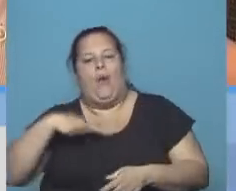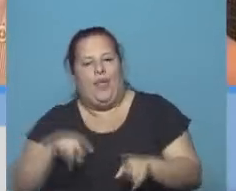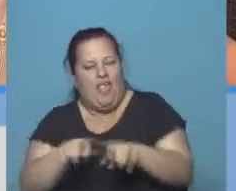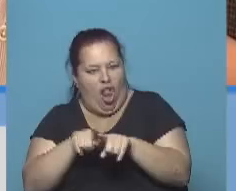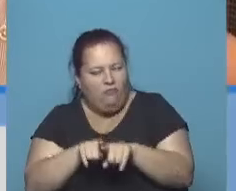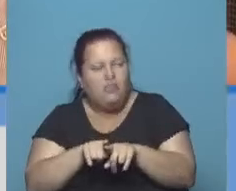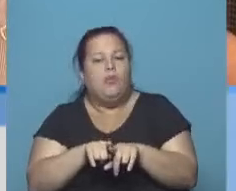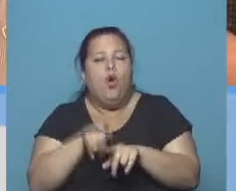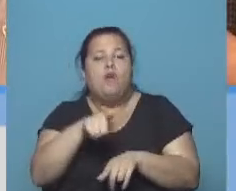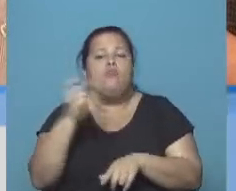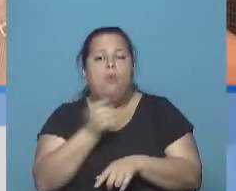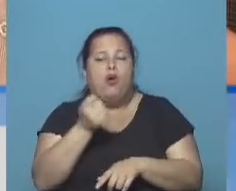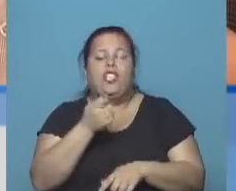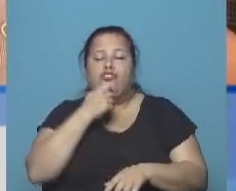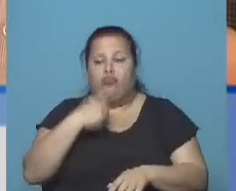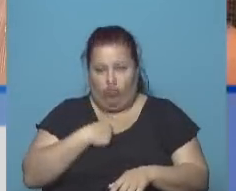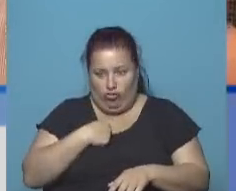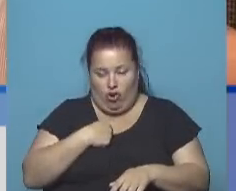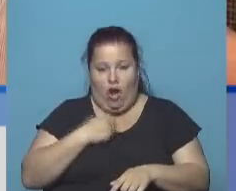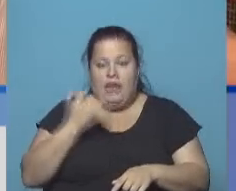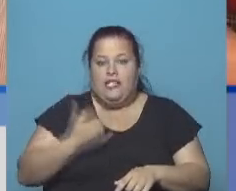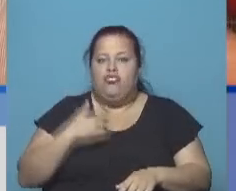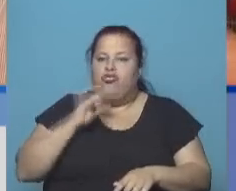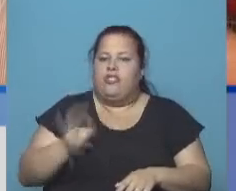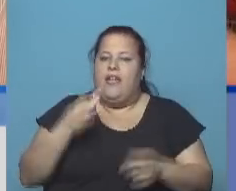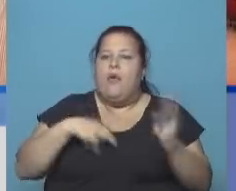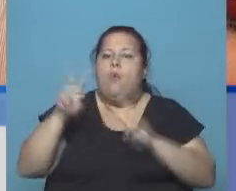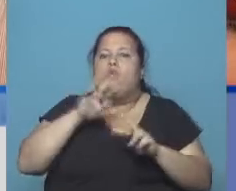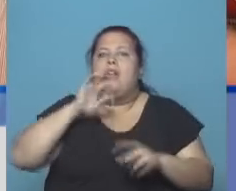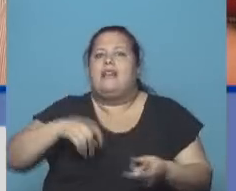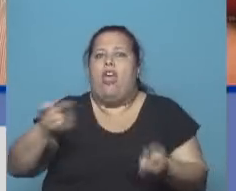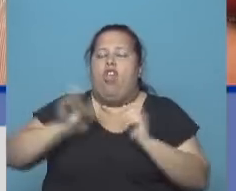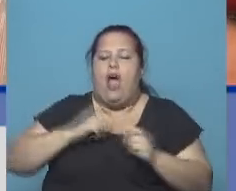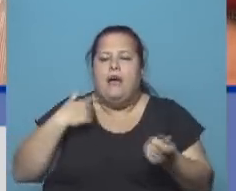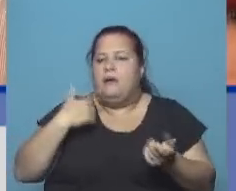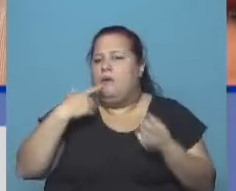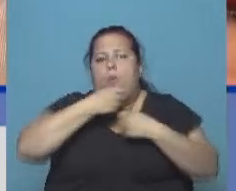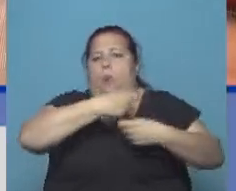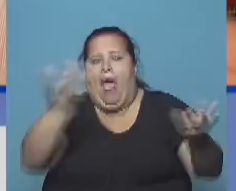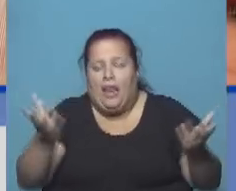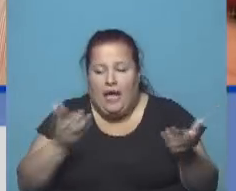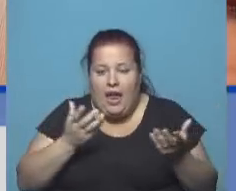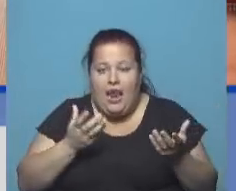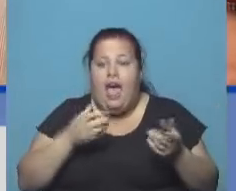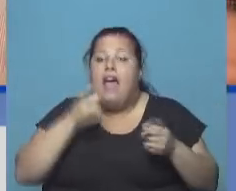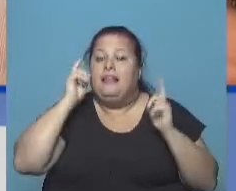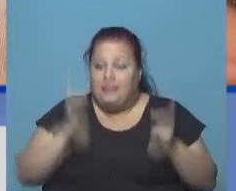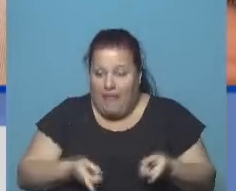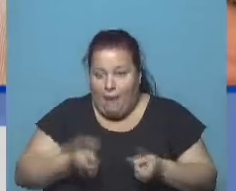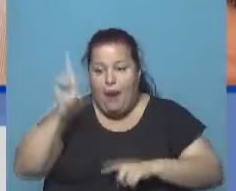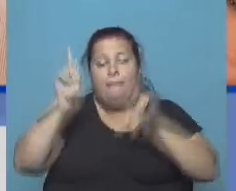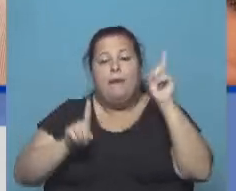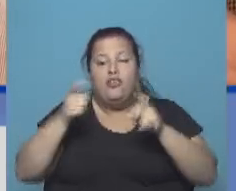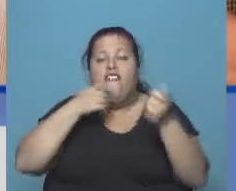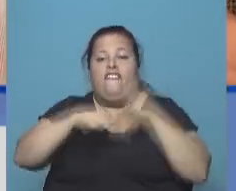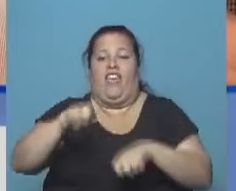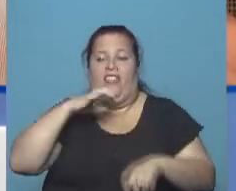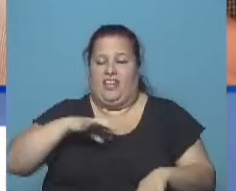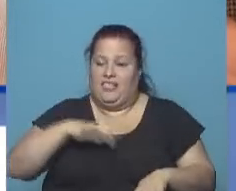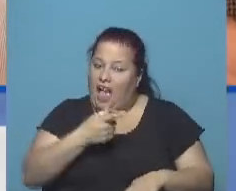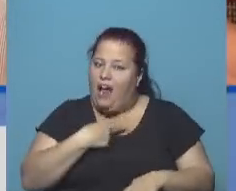ahora la sangre es más segura en la Argentina. Absolutamente, la sangre ya era segura en la Argentina y ahora va a ser más segura, porque en vez de basarse, como decía el ministro,